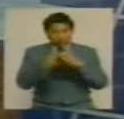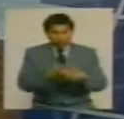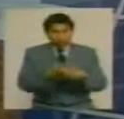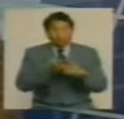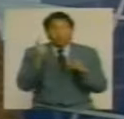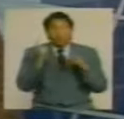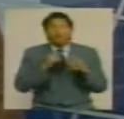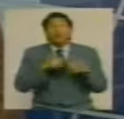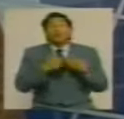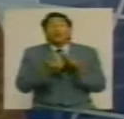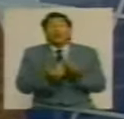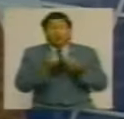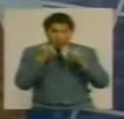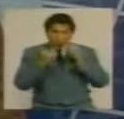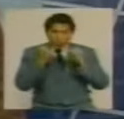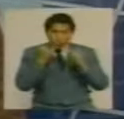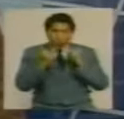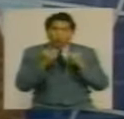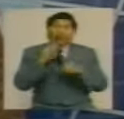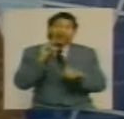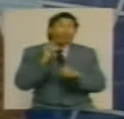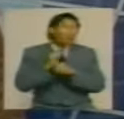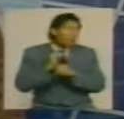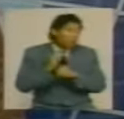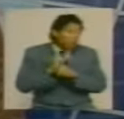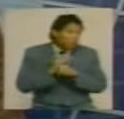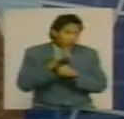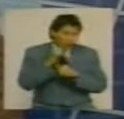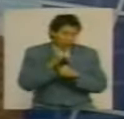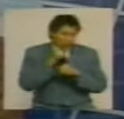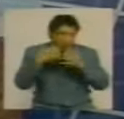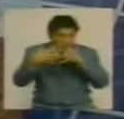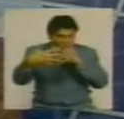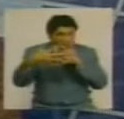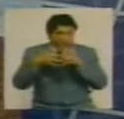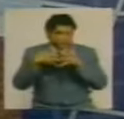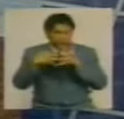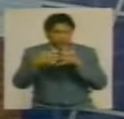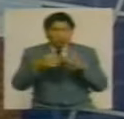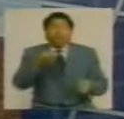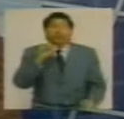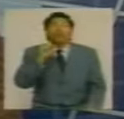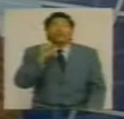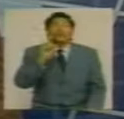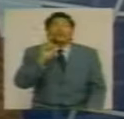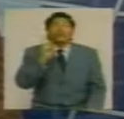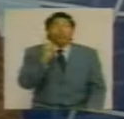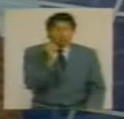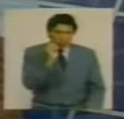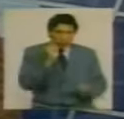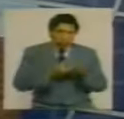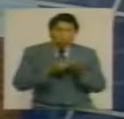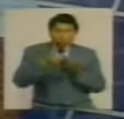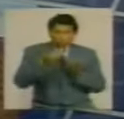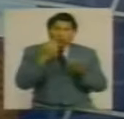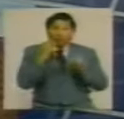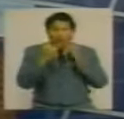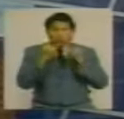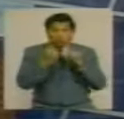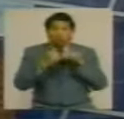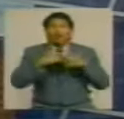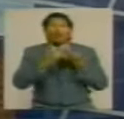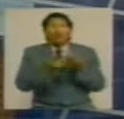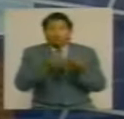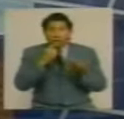con el orden informativo. La ministra de Transparencia, Nardi Suxo, presentó el informe sobre las declaraciones